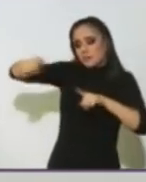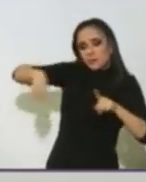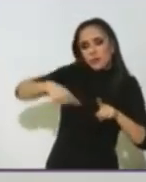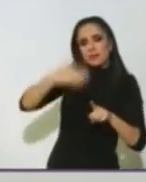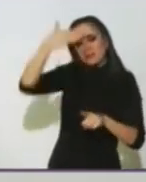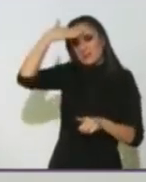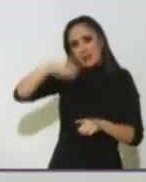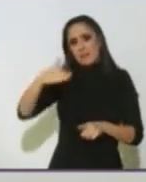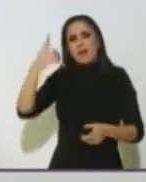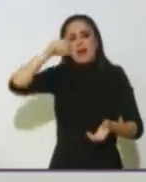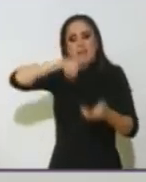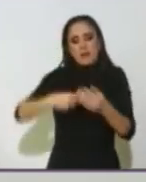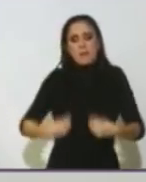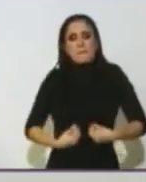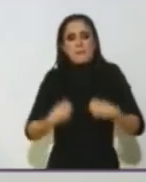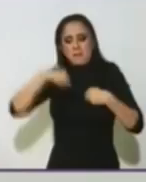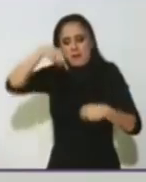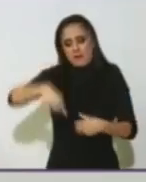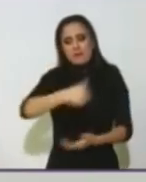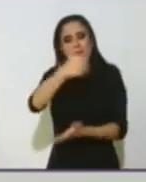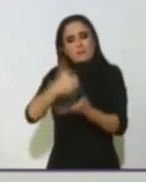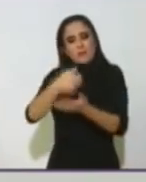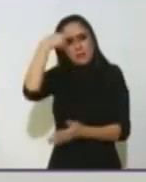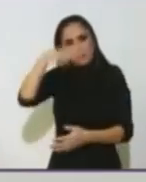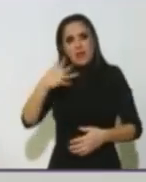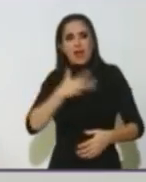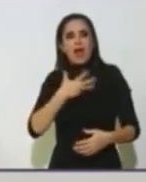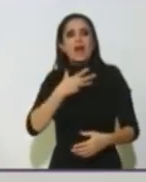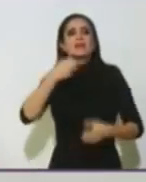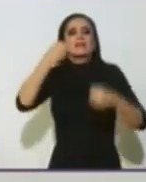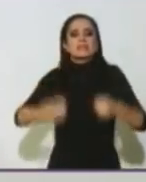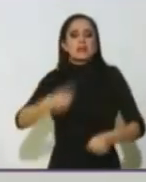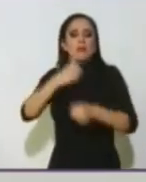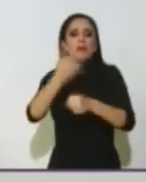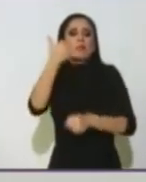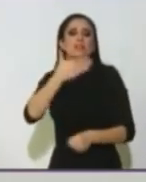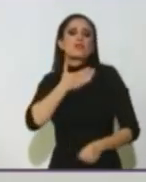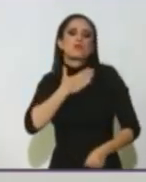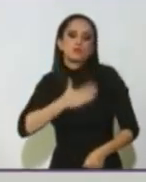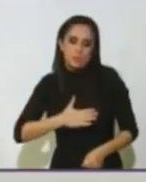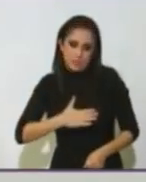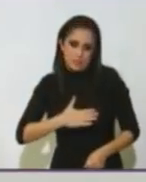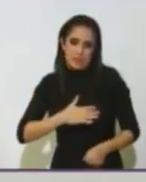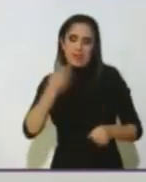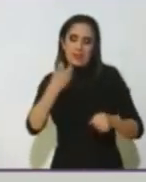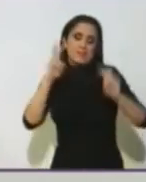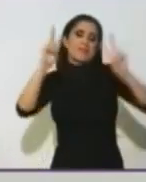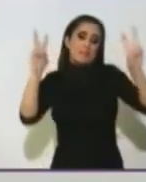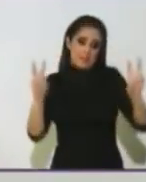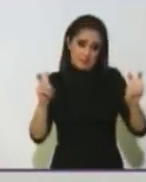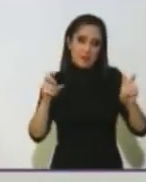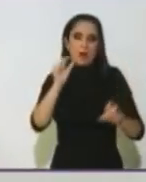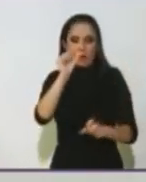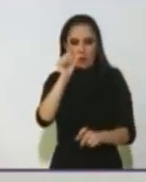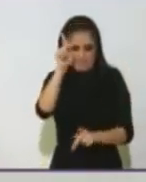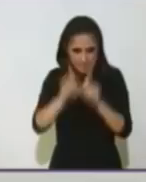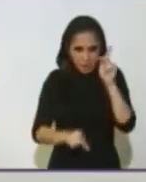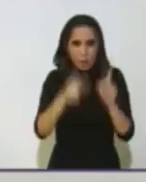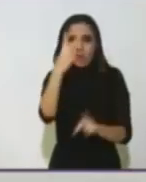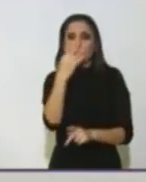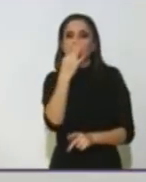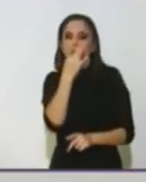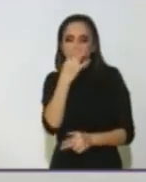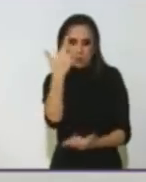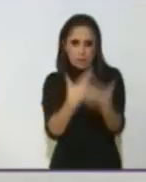difícil que uno no lo haya vivido me refiero a la seguridad de justicia entonces tomamos dos minutos y hacemos una pausa y estamos aquí en dos minutos